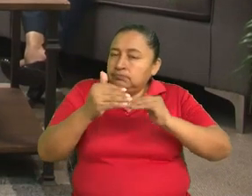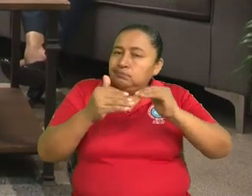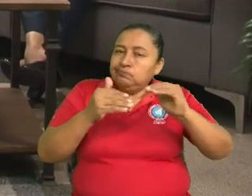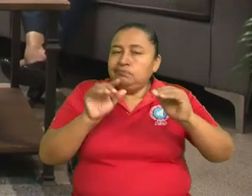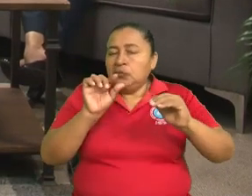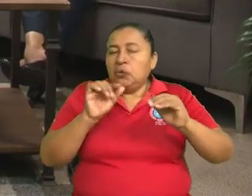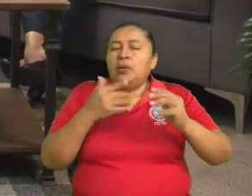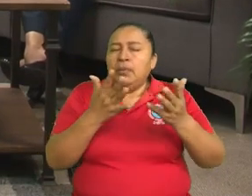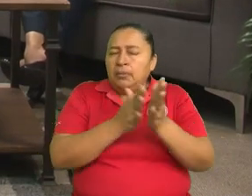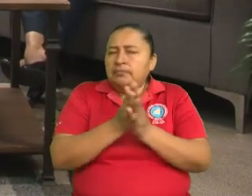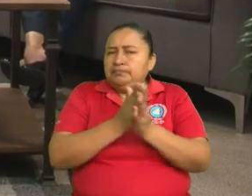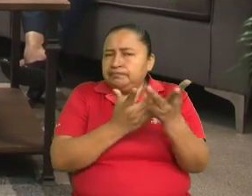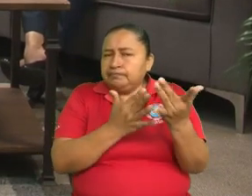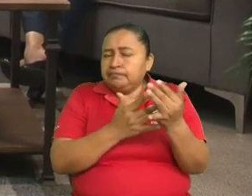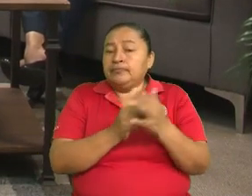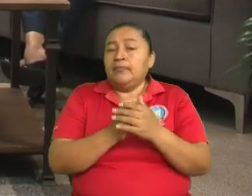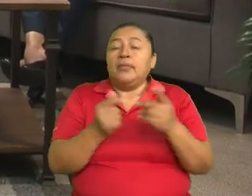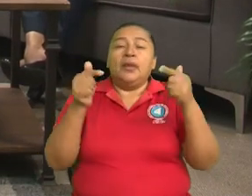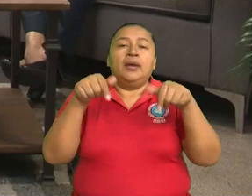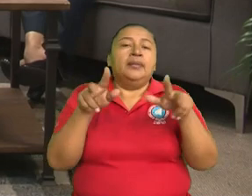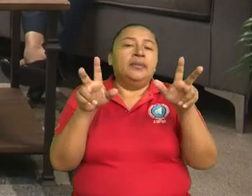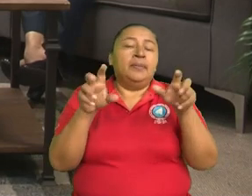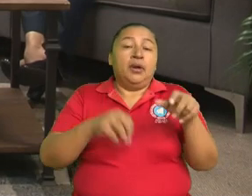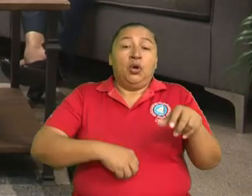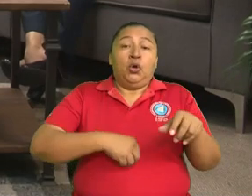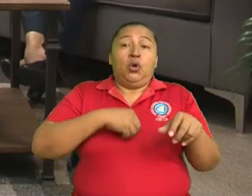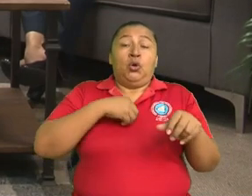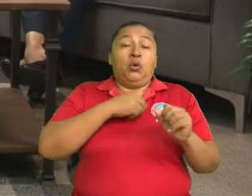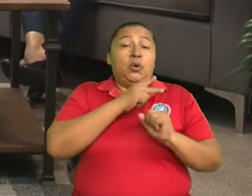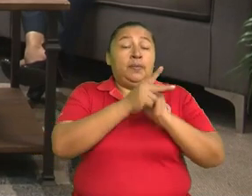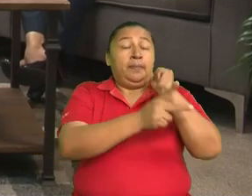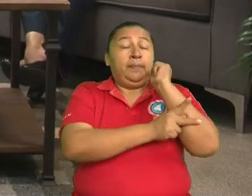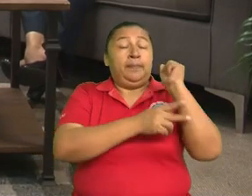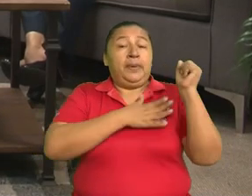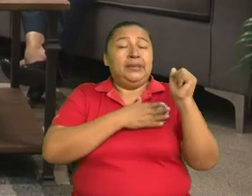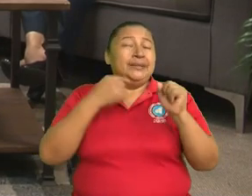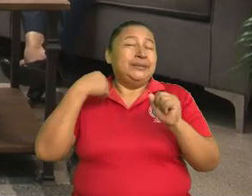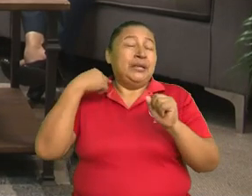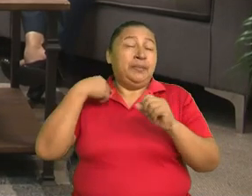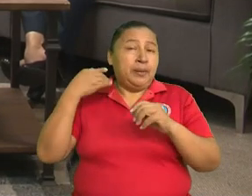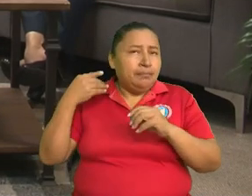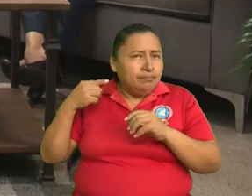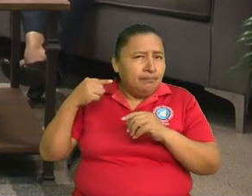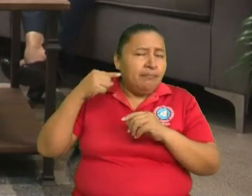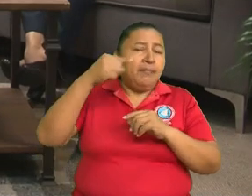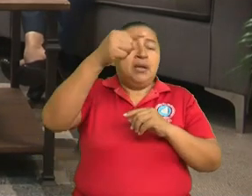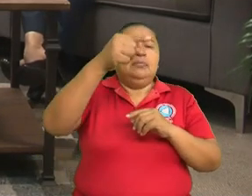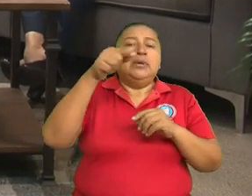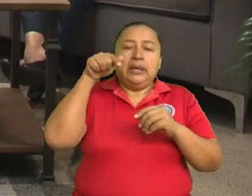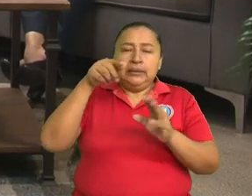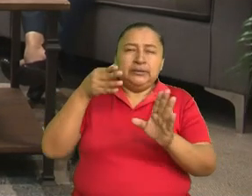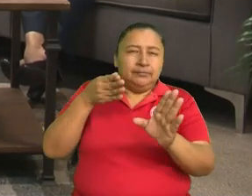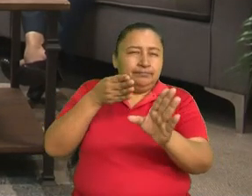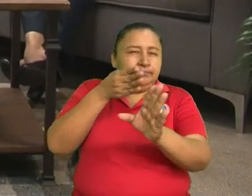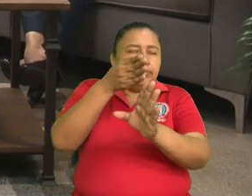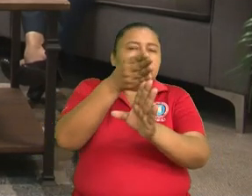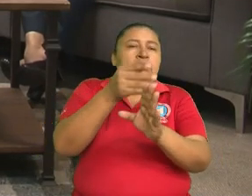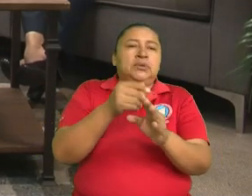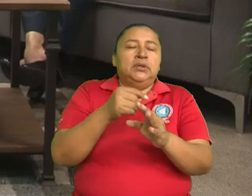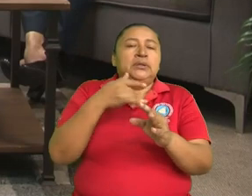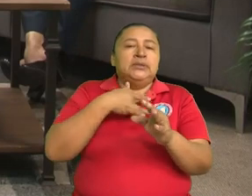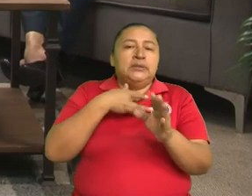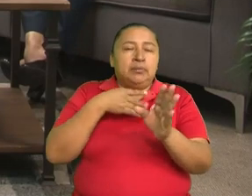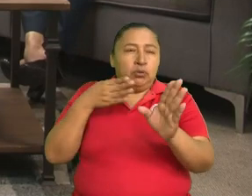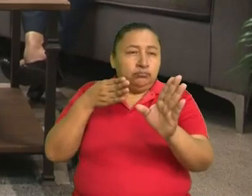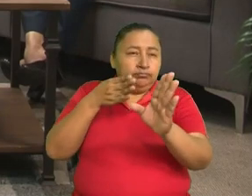vamos desafiando. En este tema de orgullo patrio, siempre más allá, esa es la ruta que llevamos. Yo le decía que sin una ruta, sin